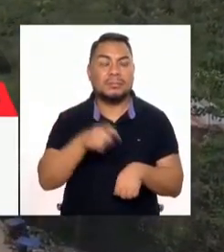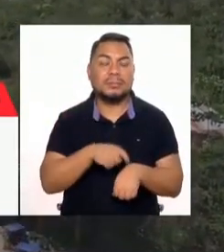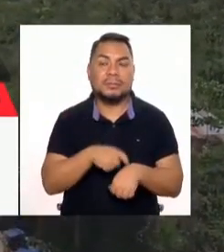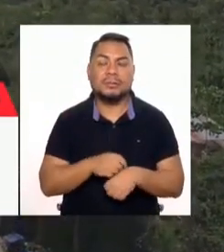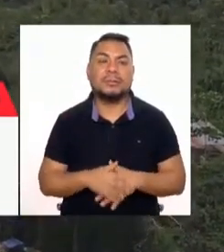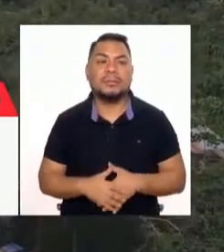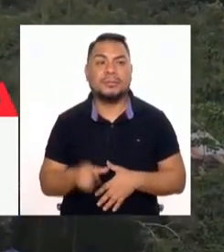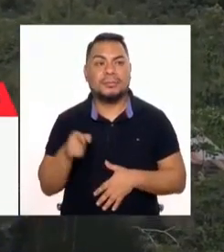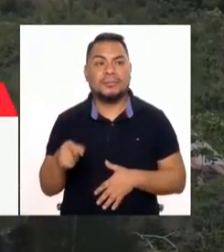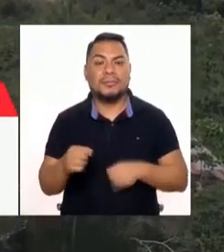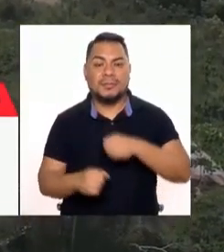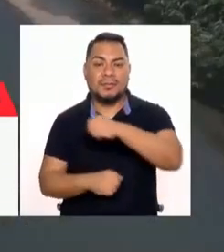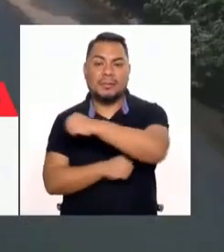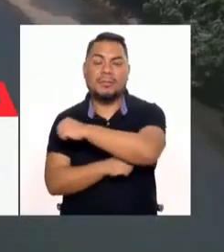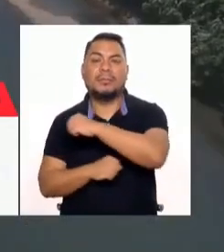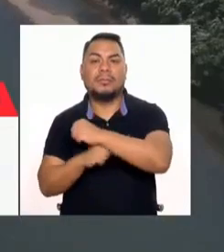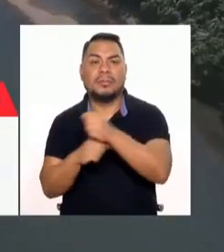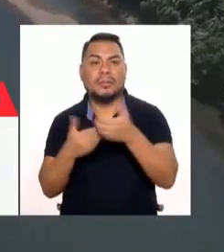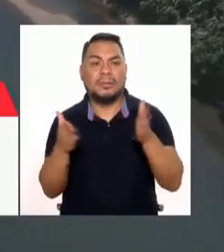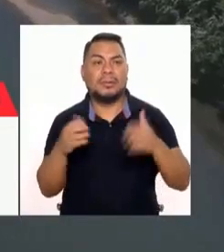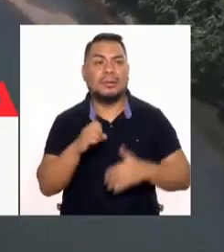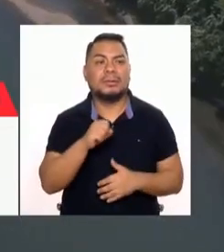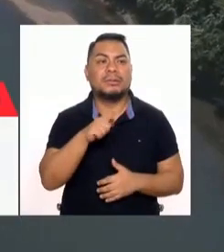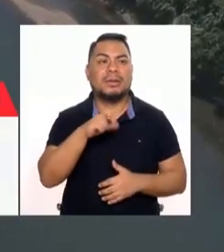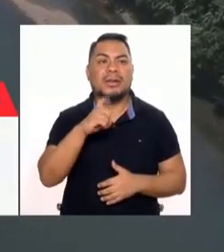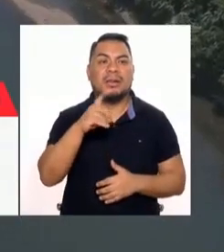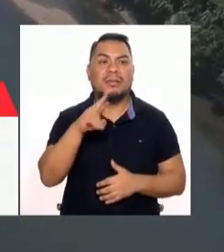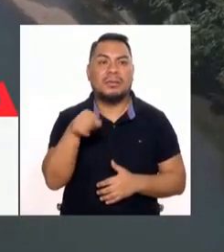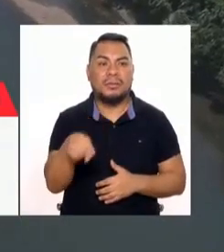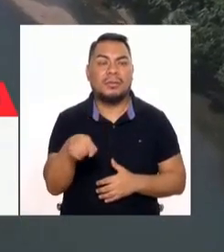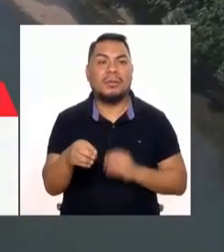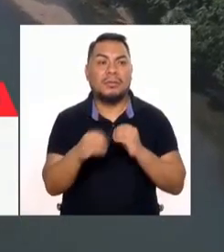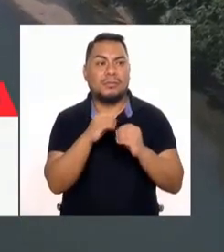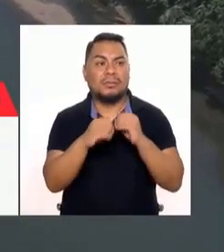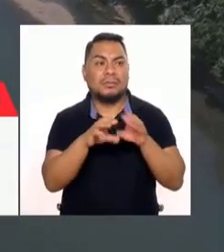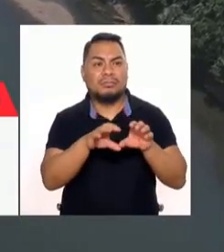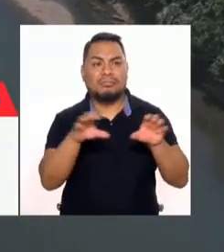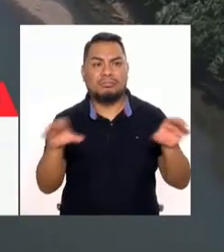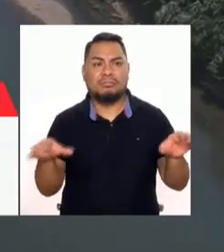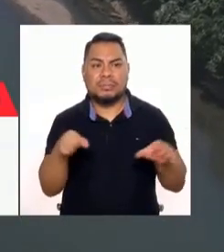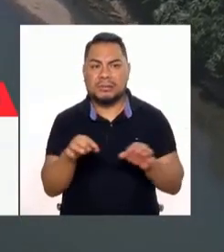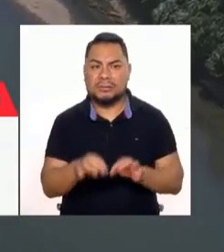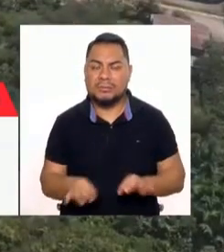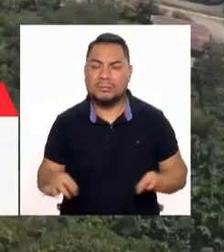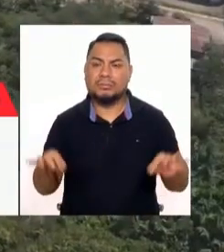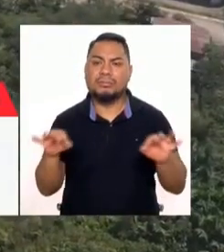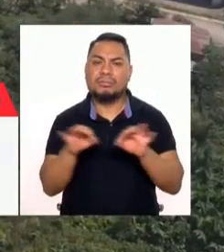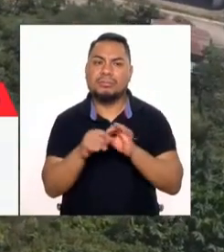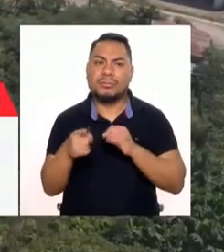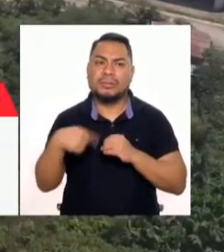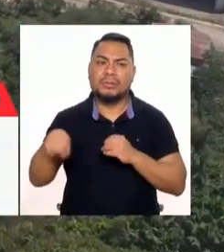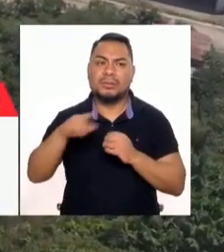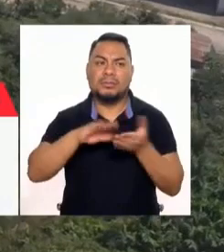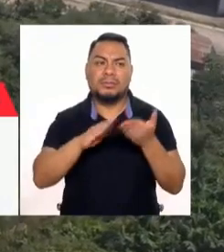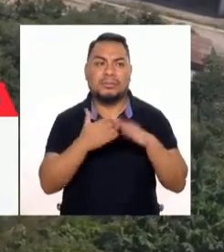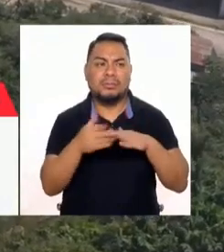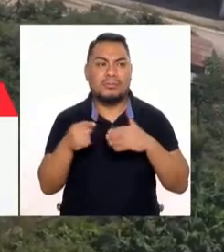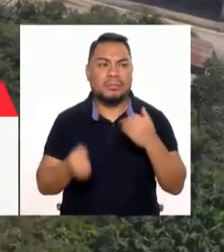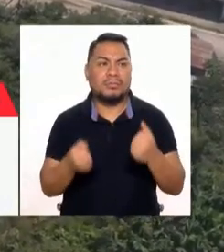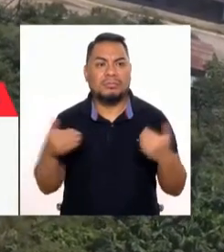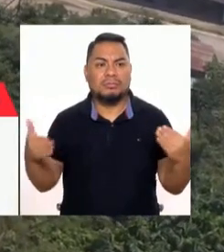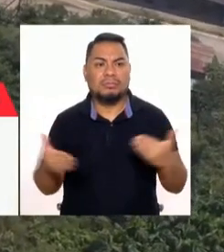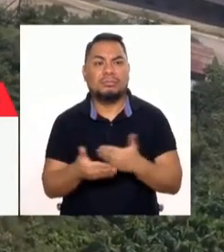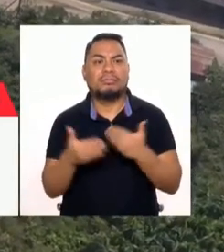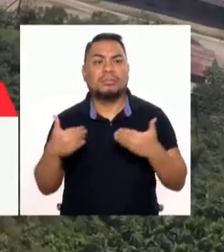puente, que consta de tres tramos, está apoyado sobre pilares intermedios de concreto armado, con estribos extremos en